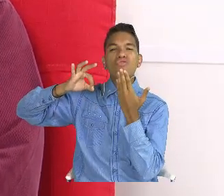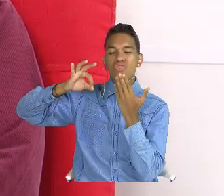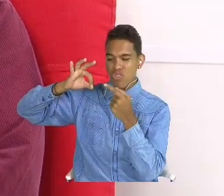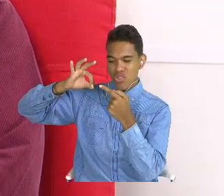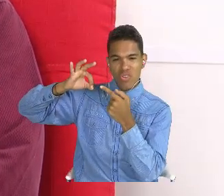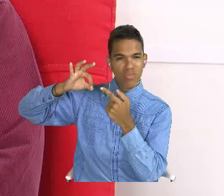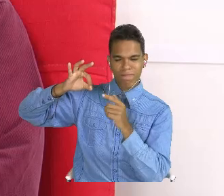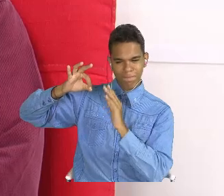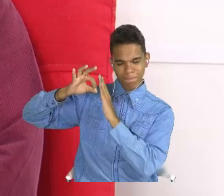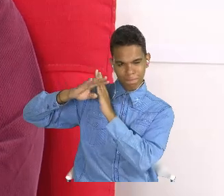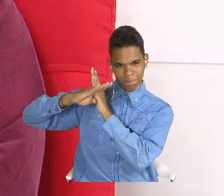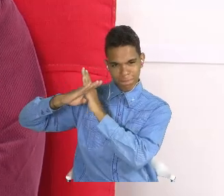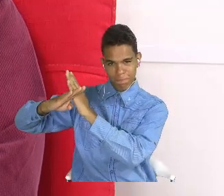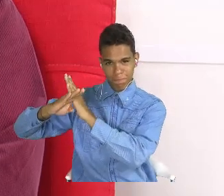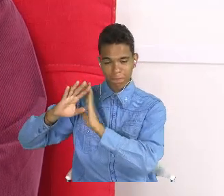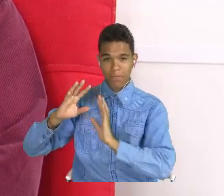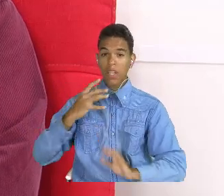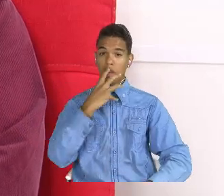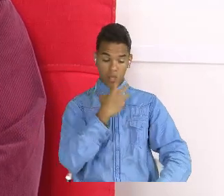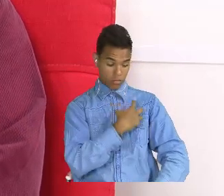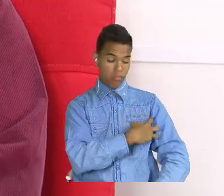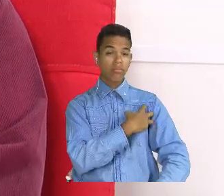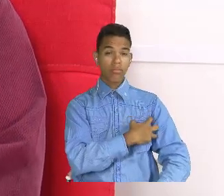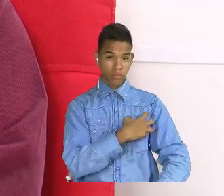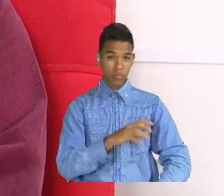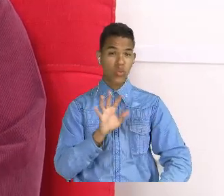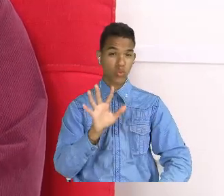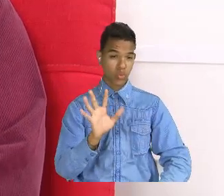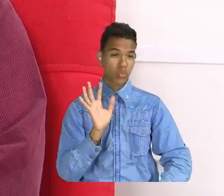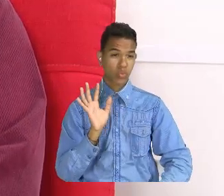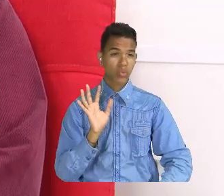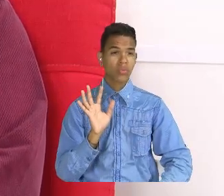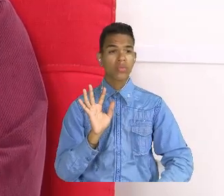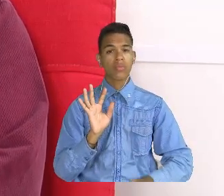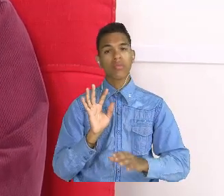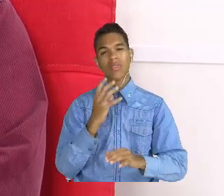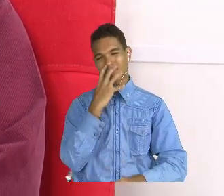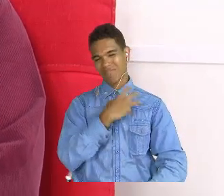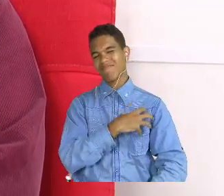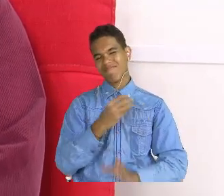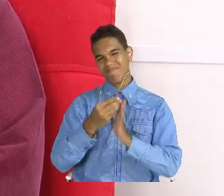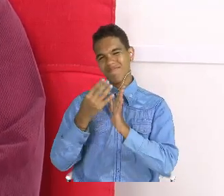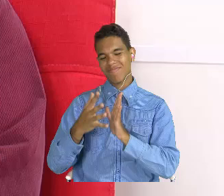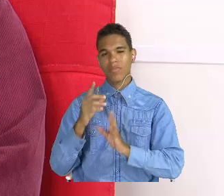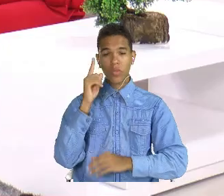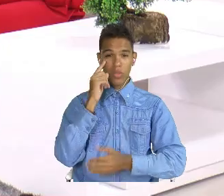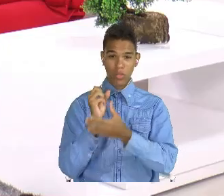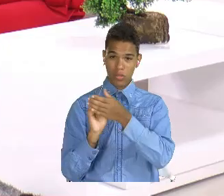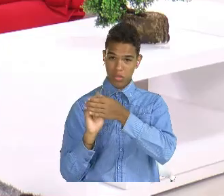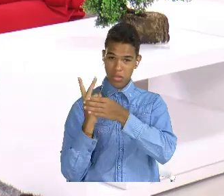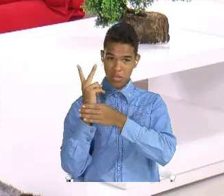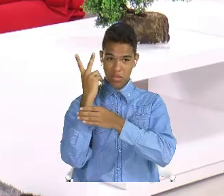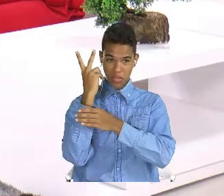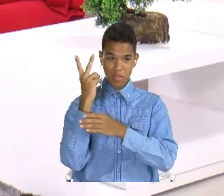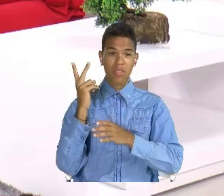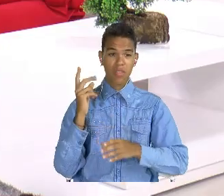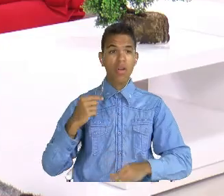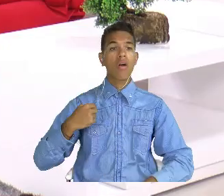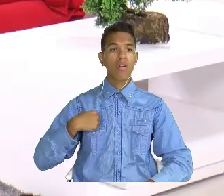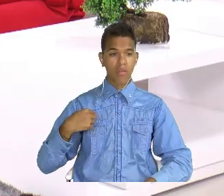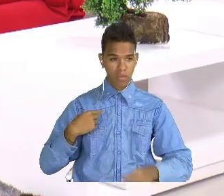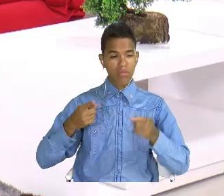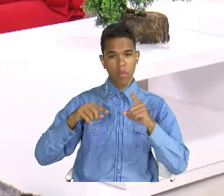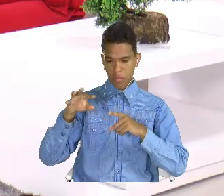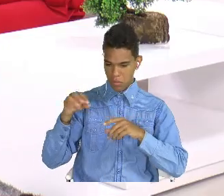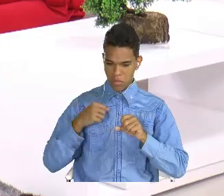fruta es una muy buena opción. Obviamente la fruta es más costosa que otras cosas, pero la verdura, si no pueden echar carreta porque yo también hago mercado,